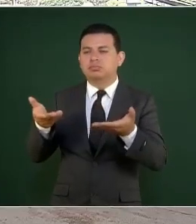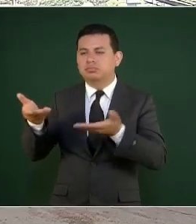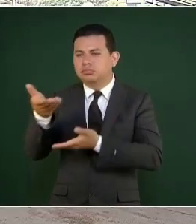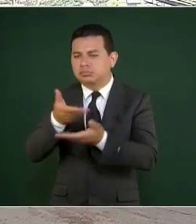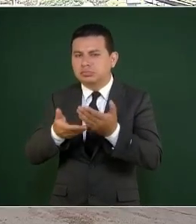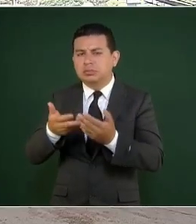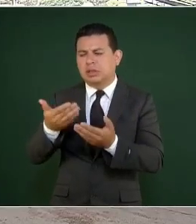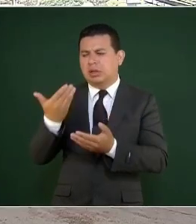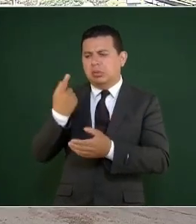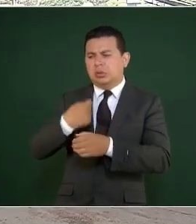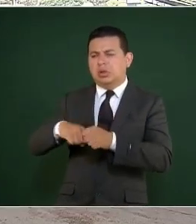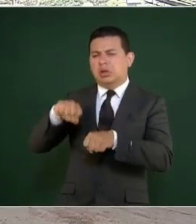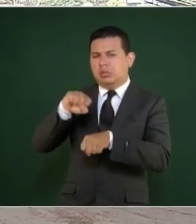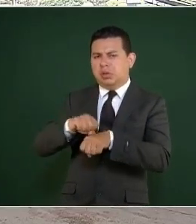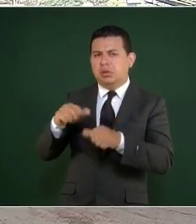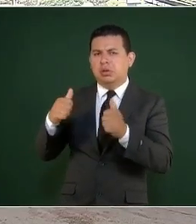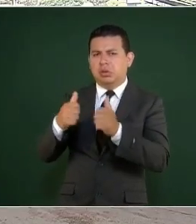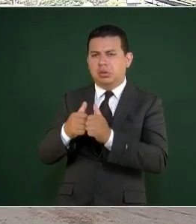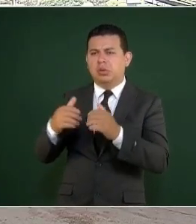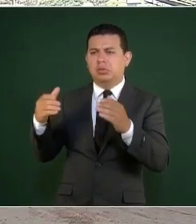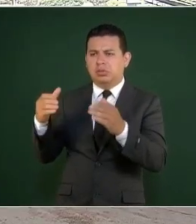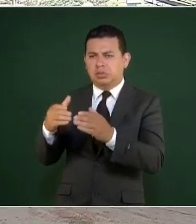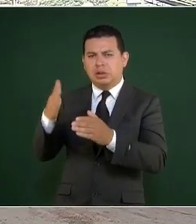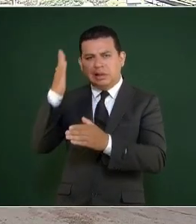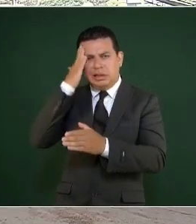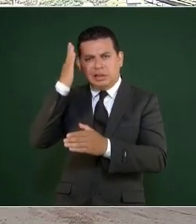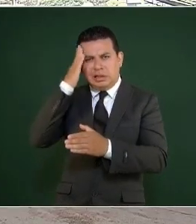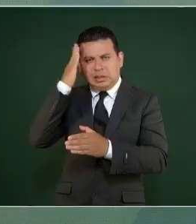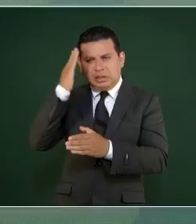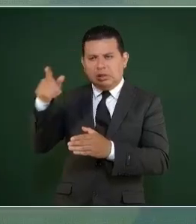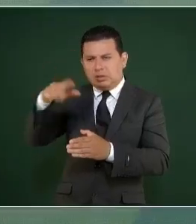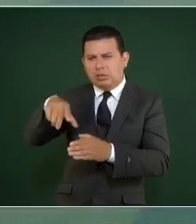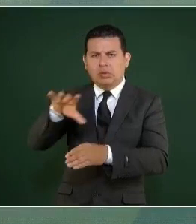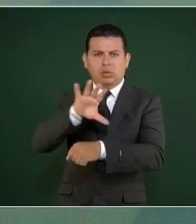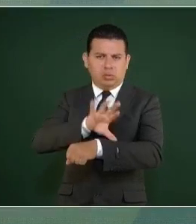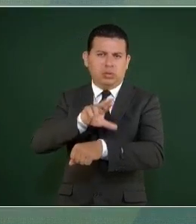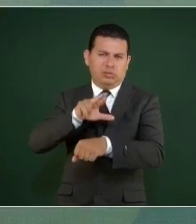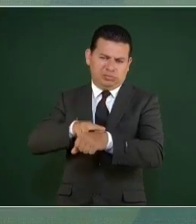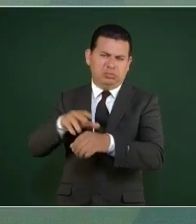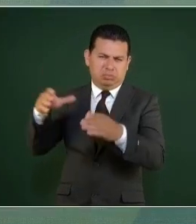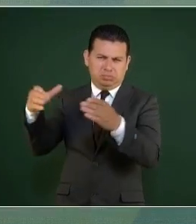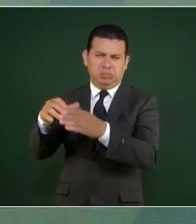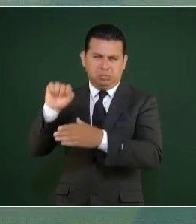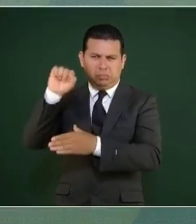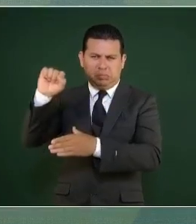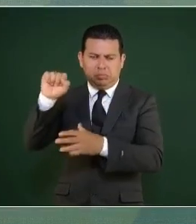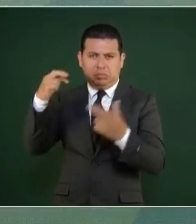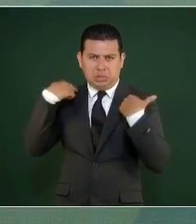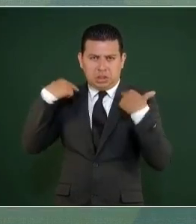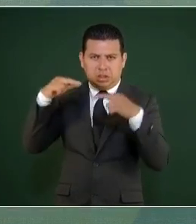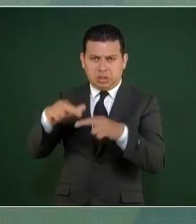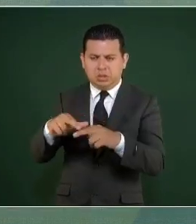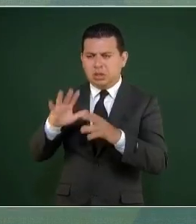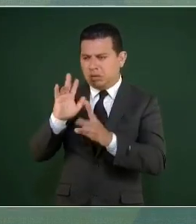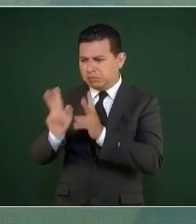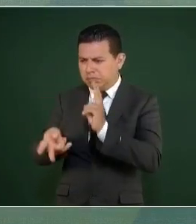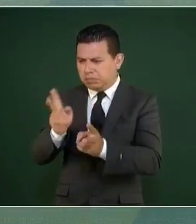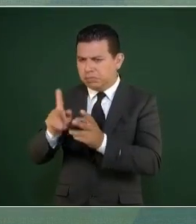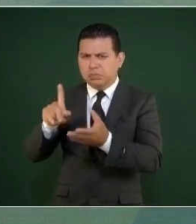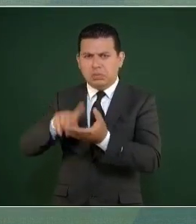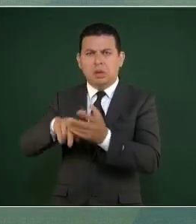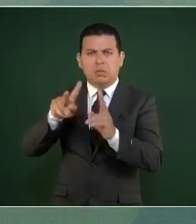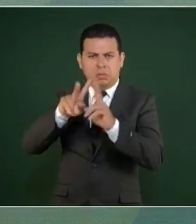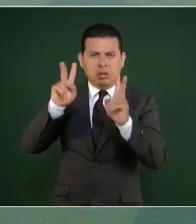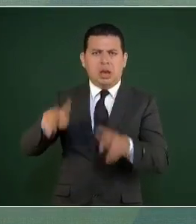hace 8 días con los dirigentes de la coordinadora de Oaxaca en Palacio